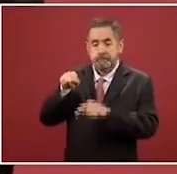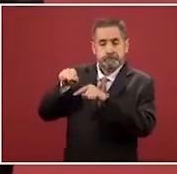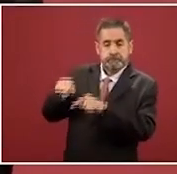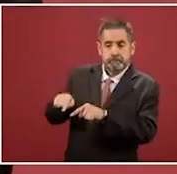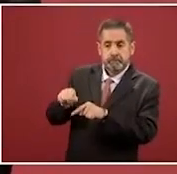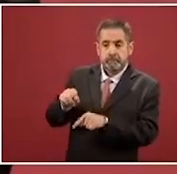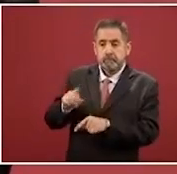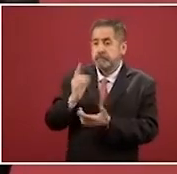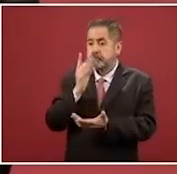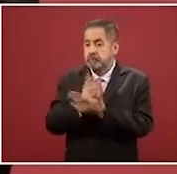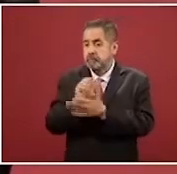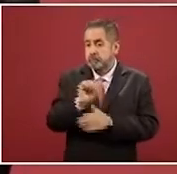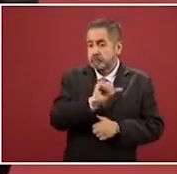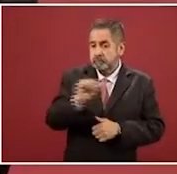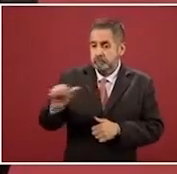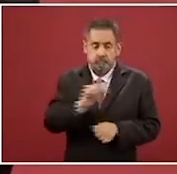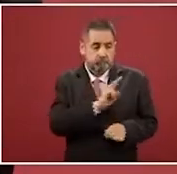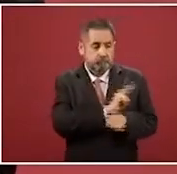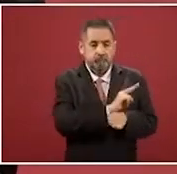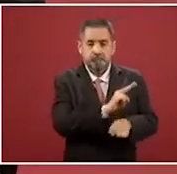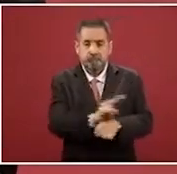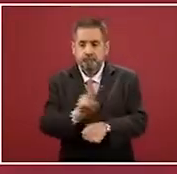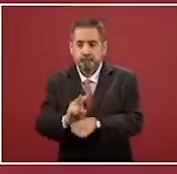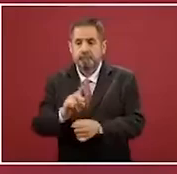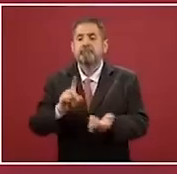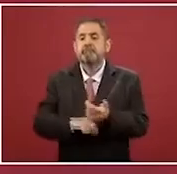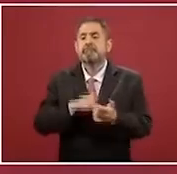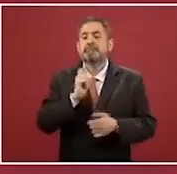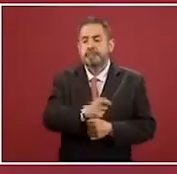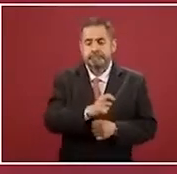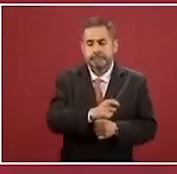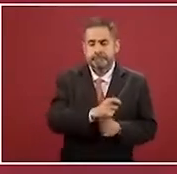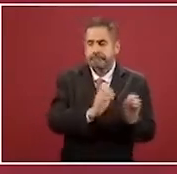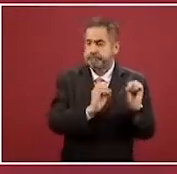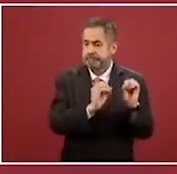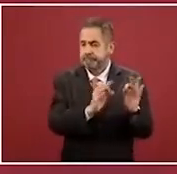solo para dar servicio de vigilancia a